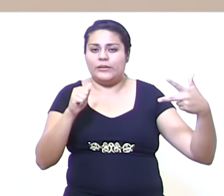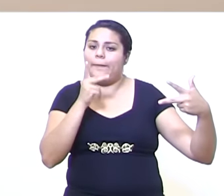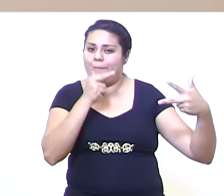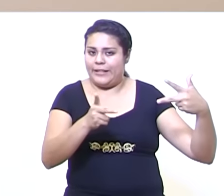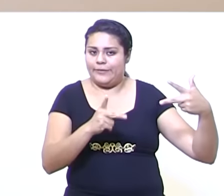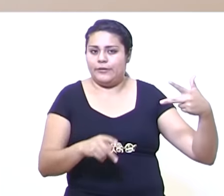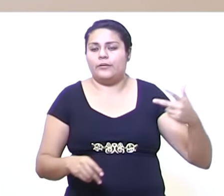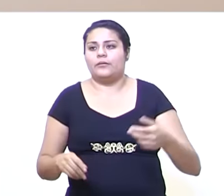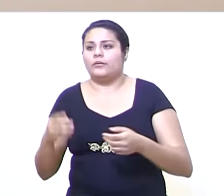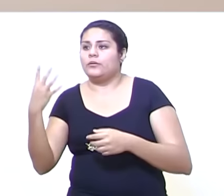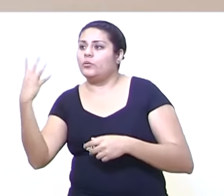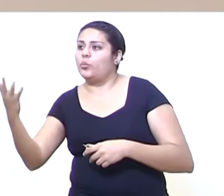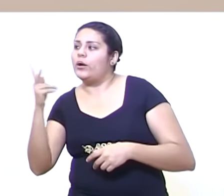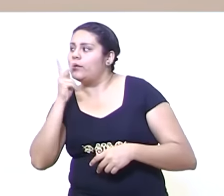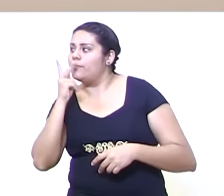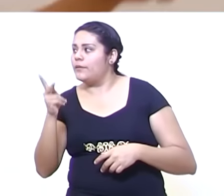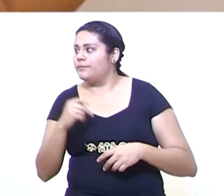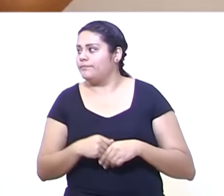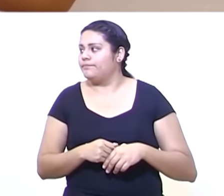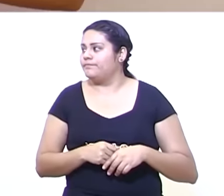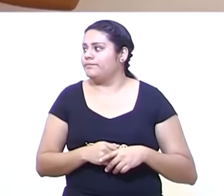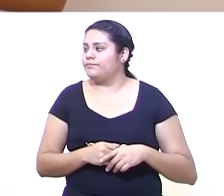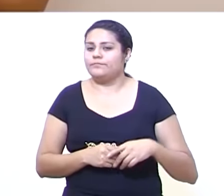4 sílabas.